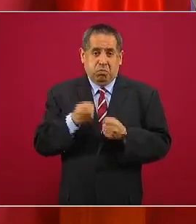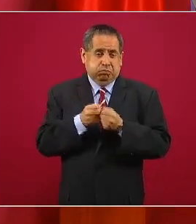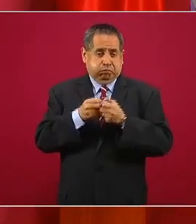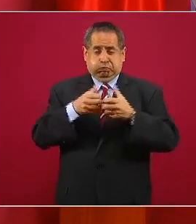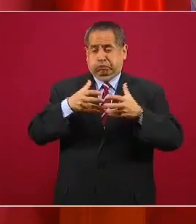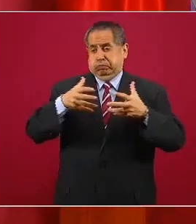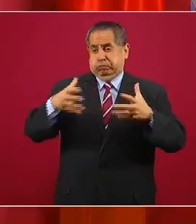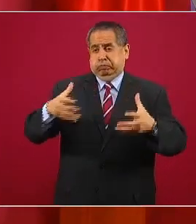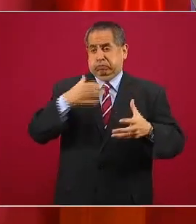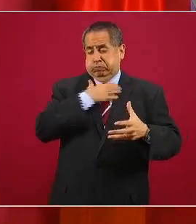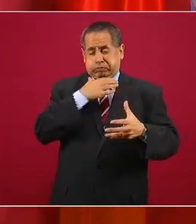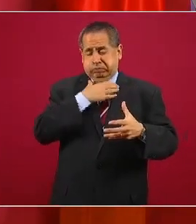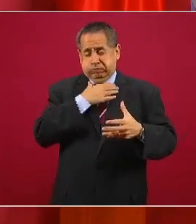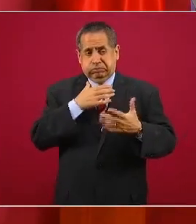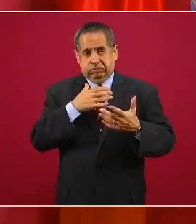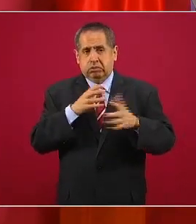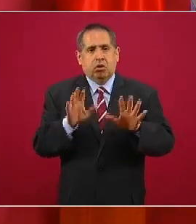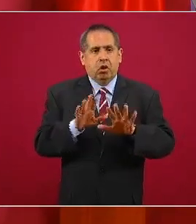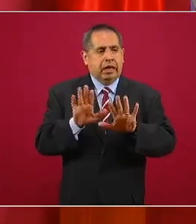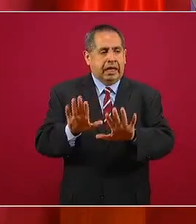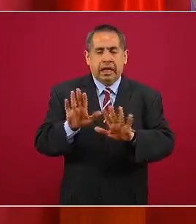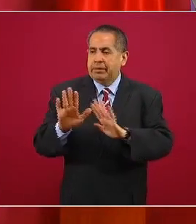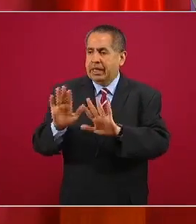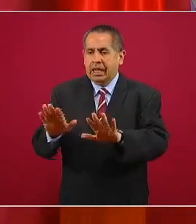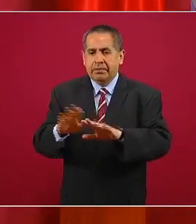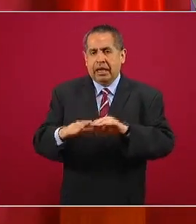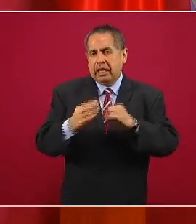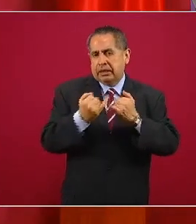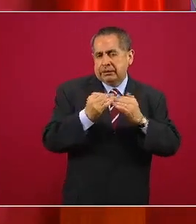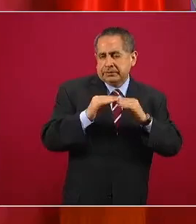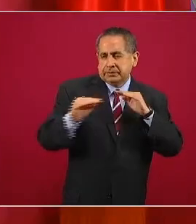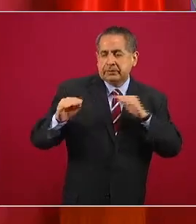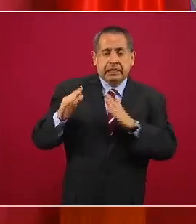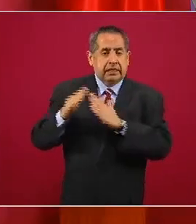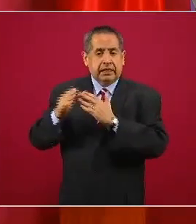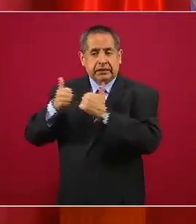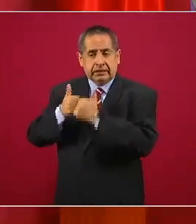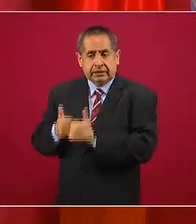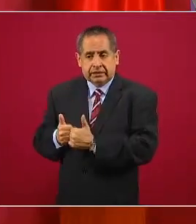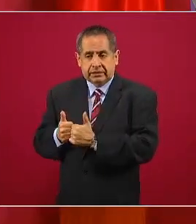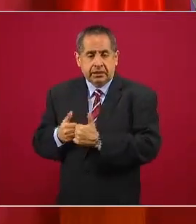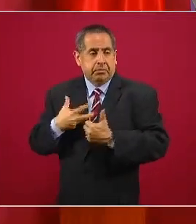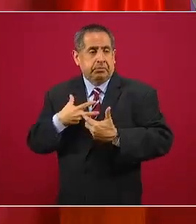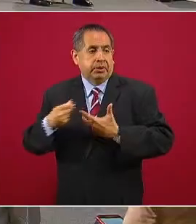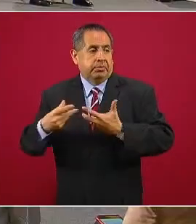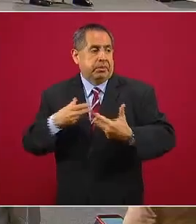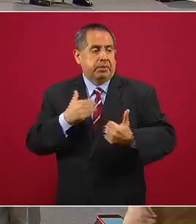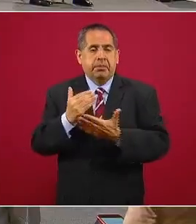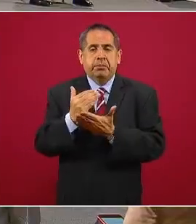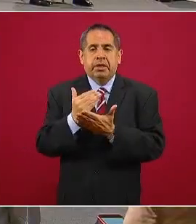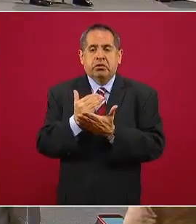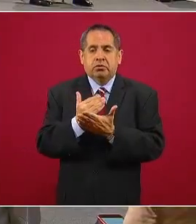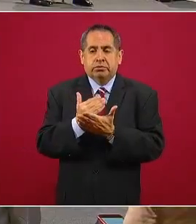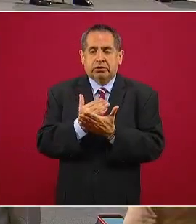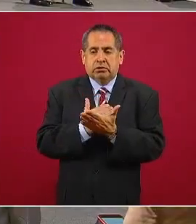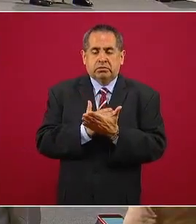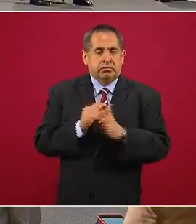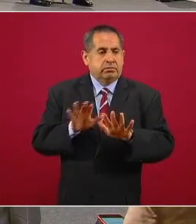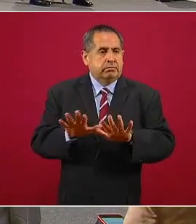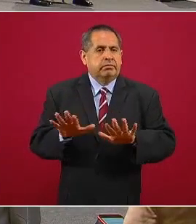la gente, que la gente se guardara. Eso nos permitió, nos dio